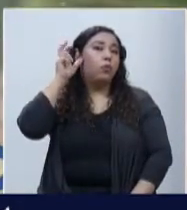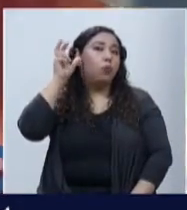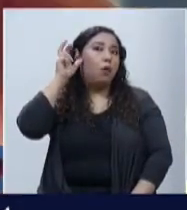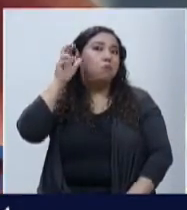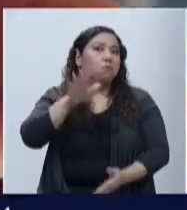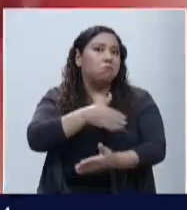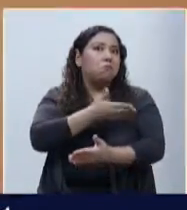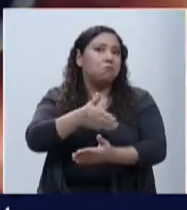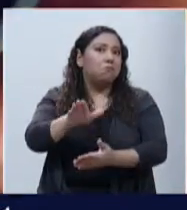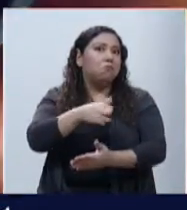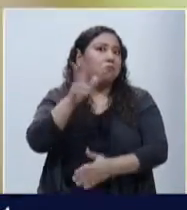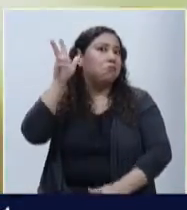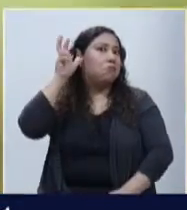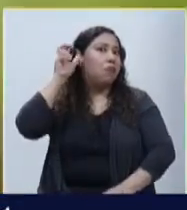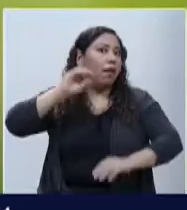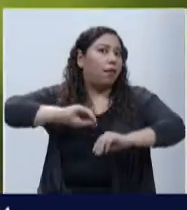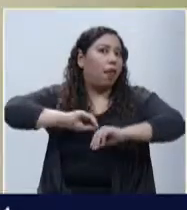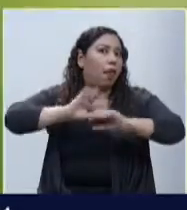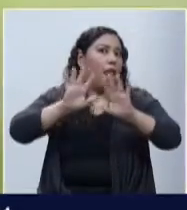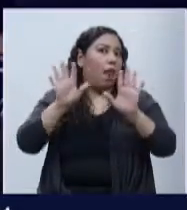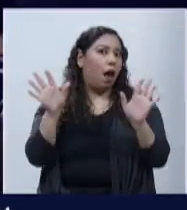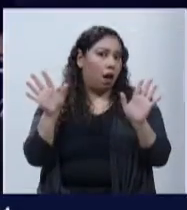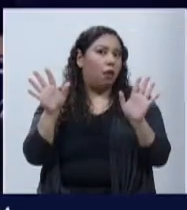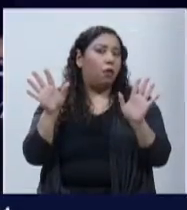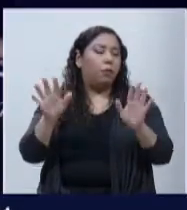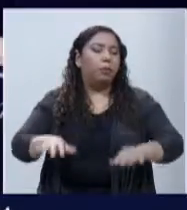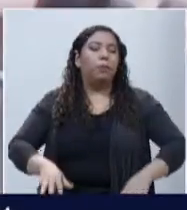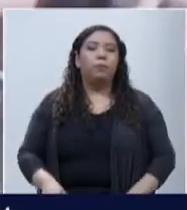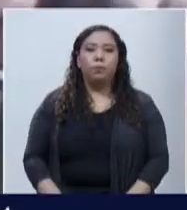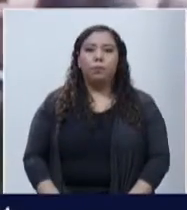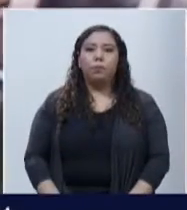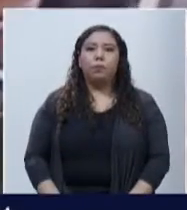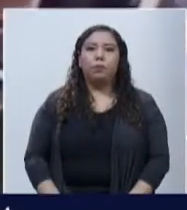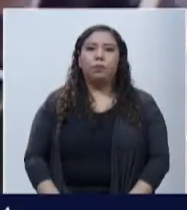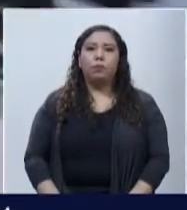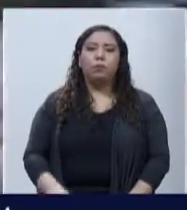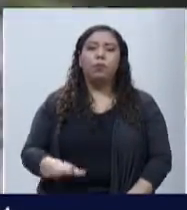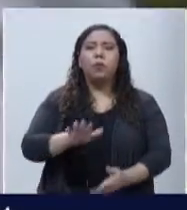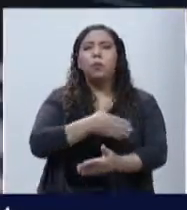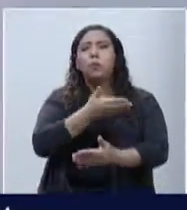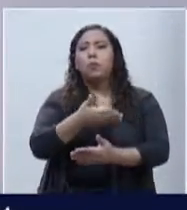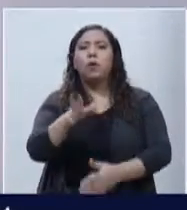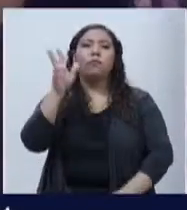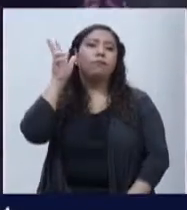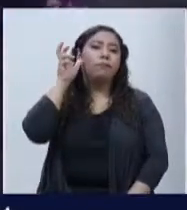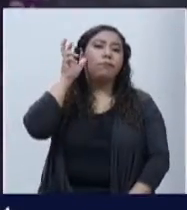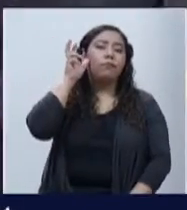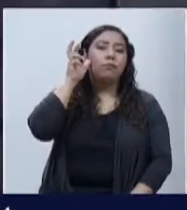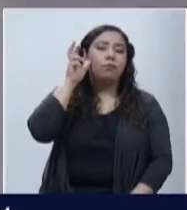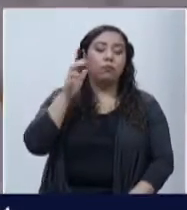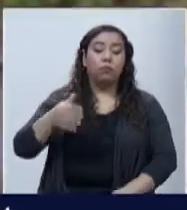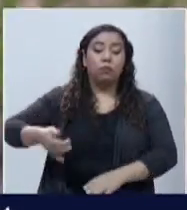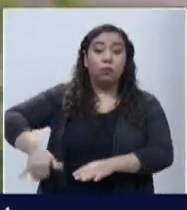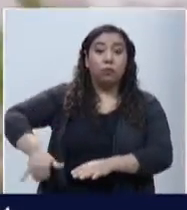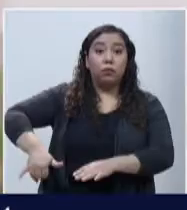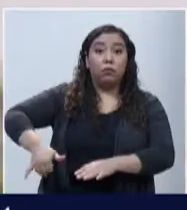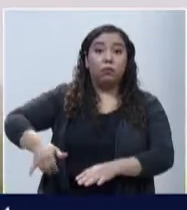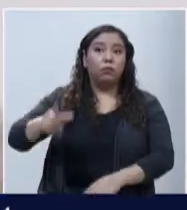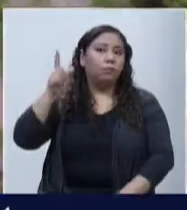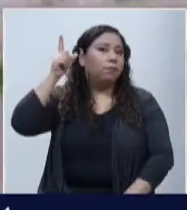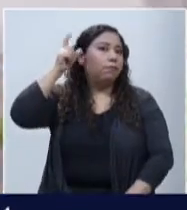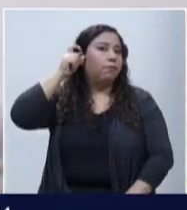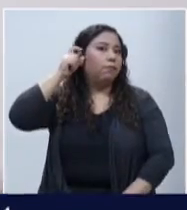un audio nítido como si se tratara de auriculares también permite escuchar música y responder llamadas porque incluye un